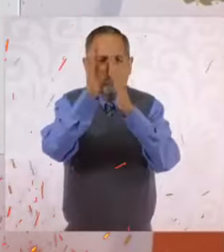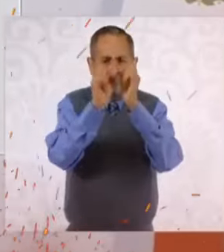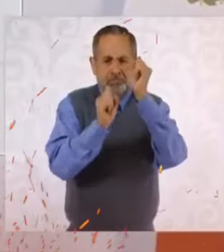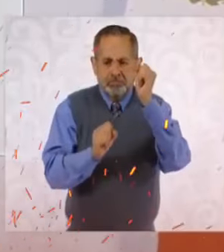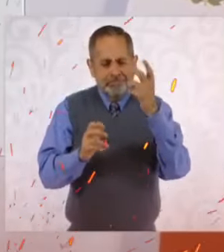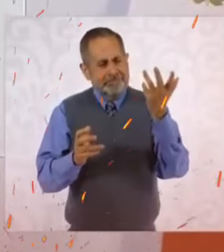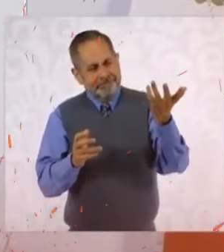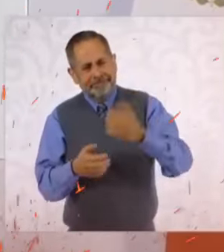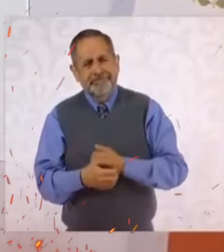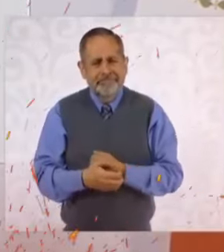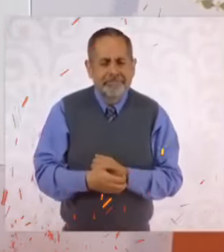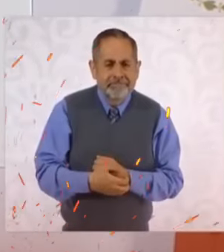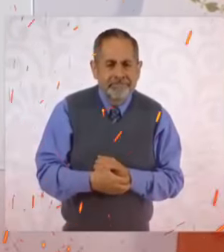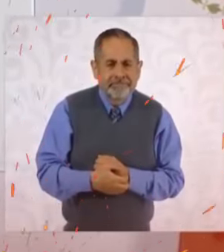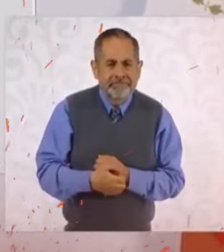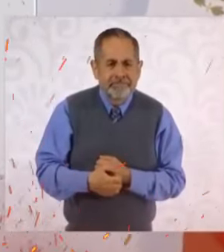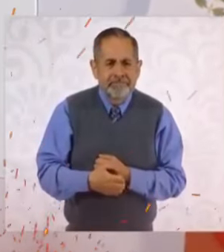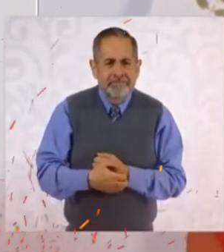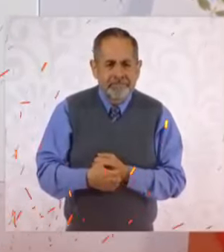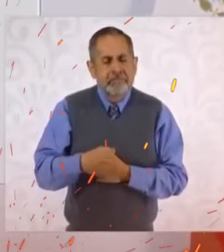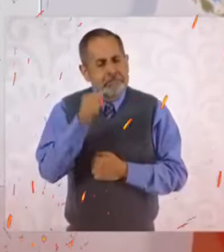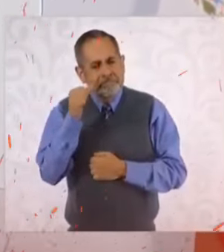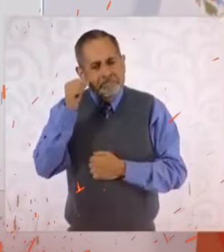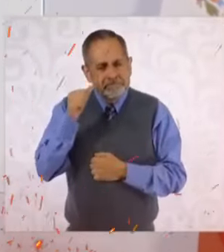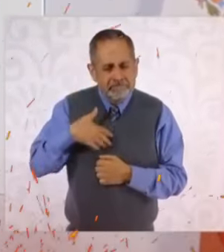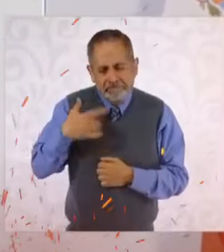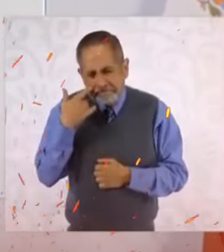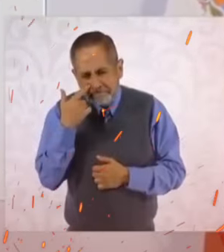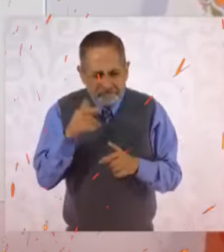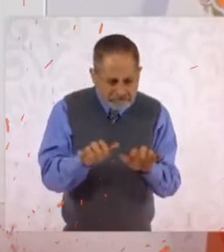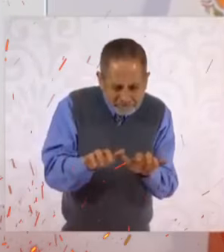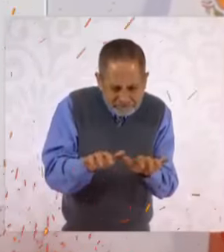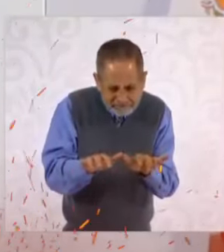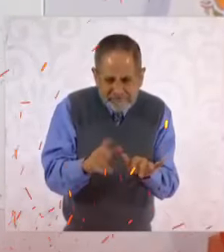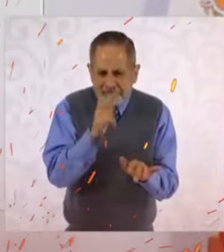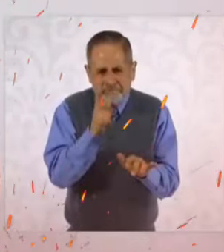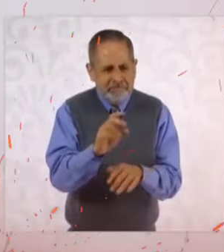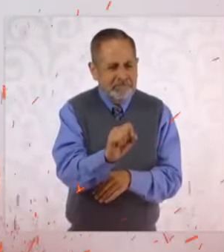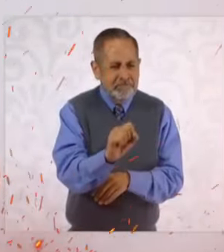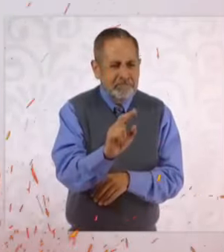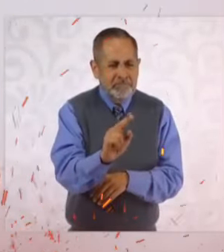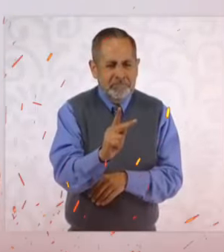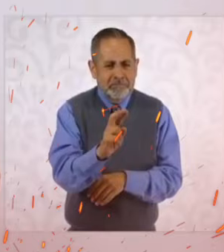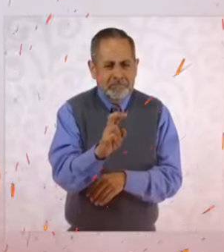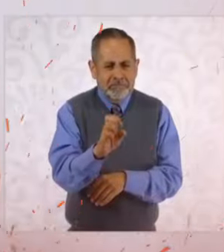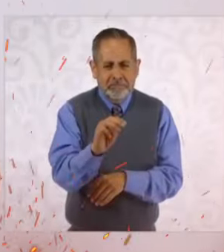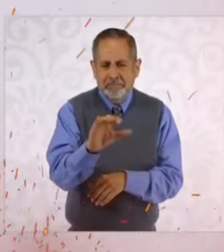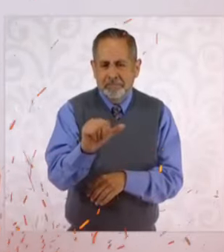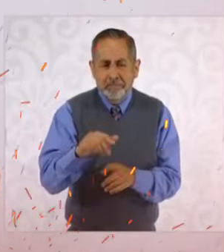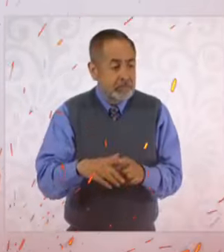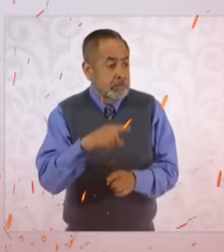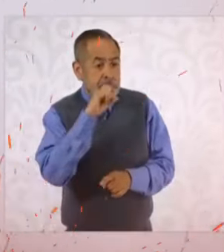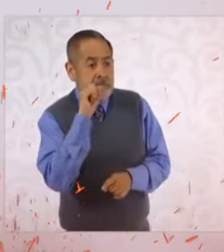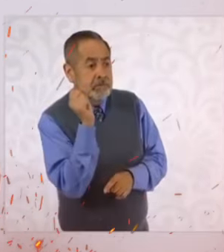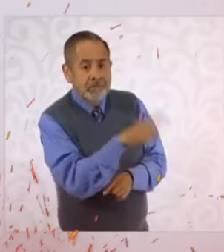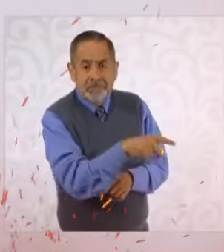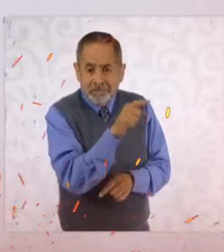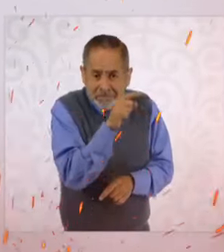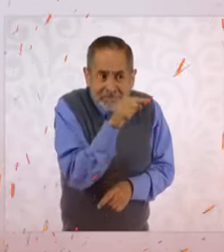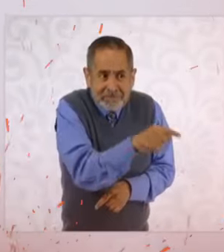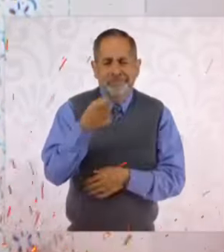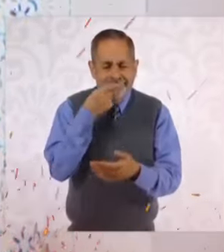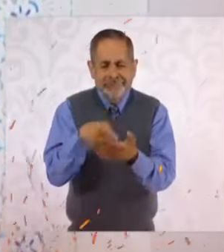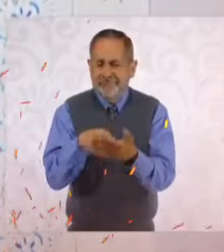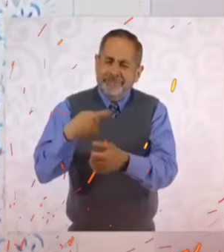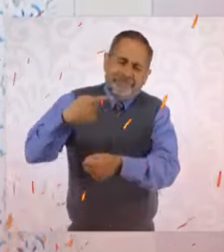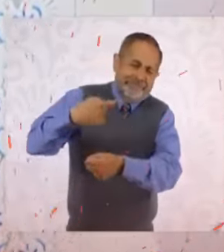puse ahora sí que a googlear supremacía constitucional. Lo dice la propia Corte en un montón de